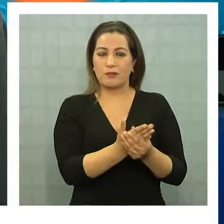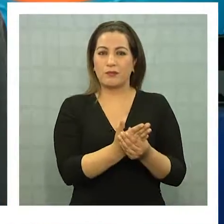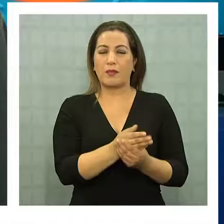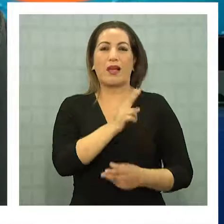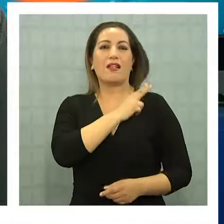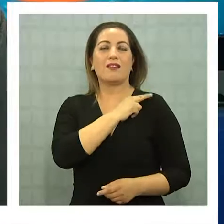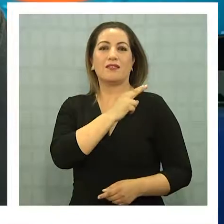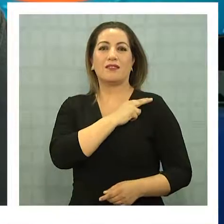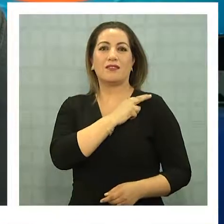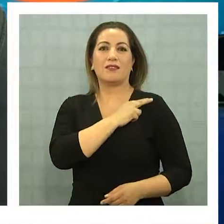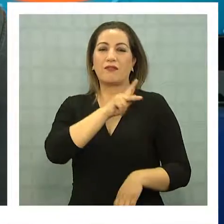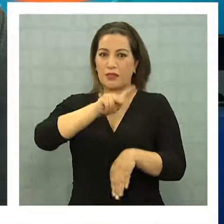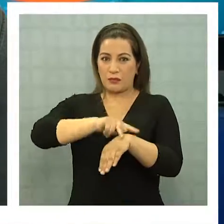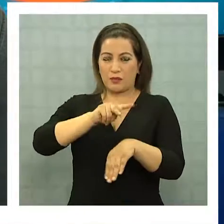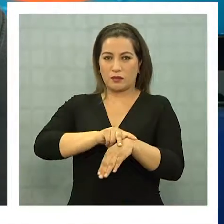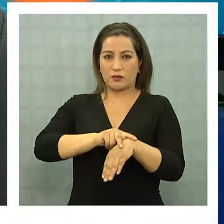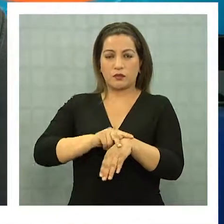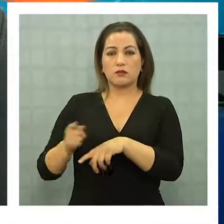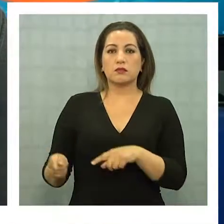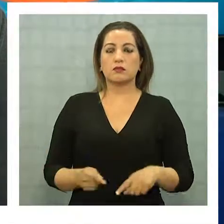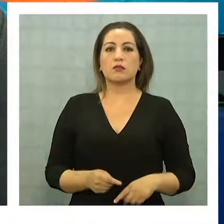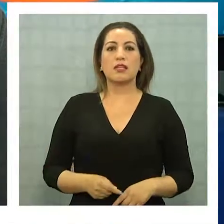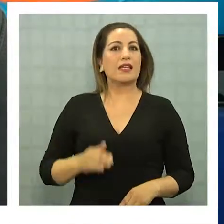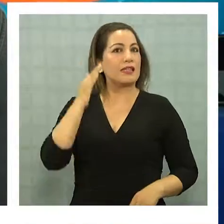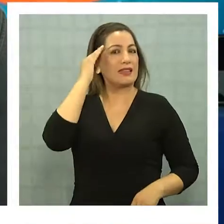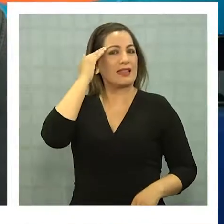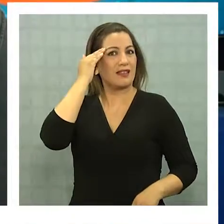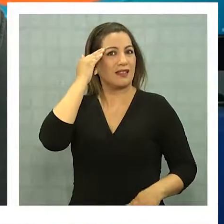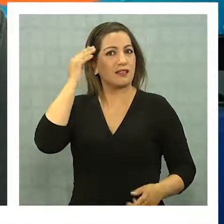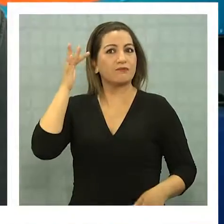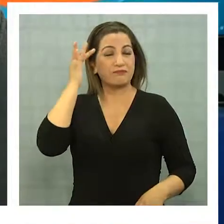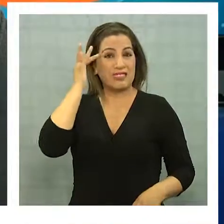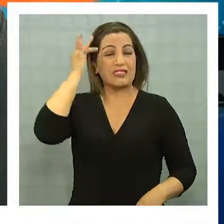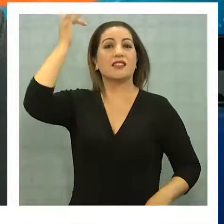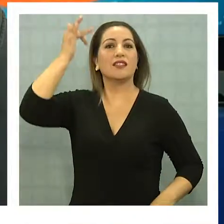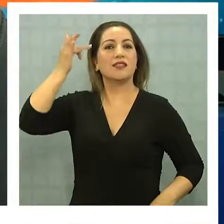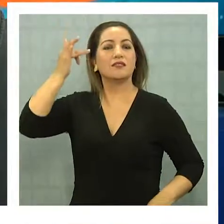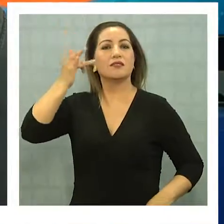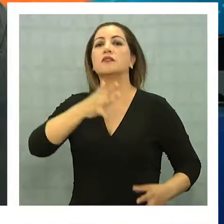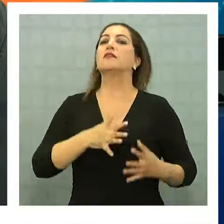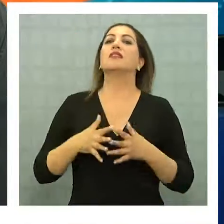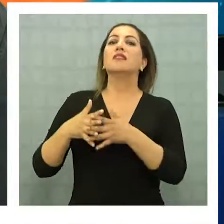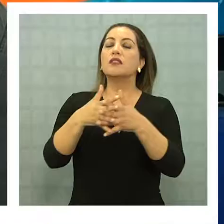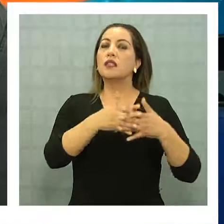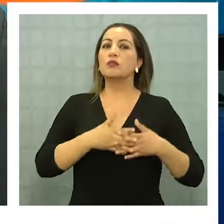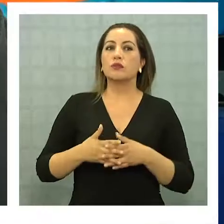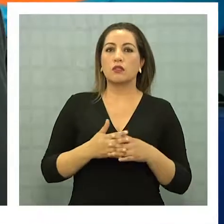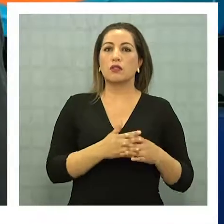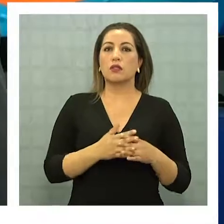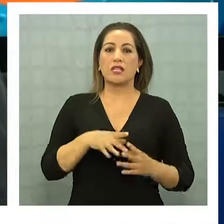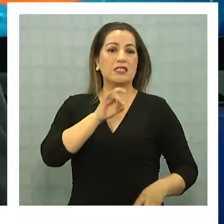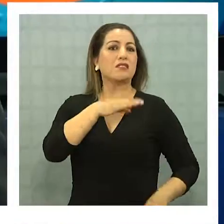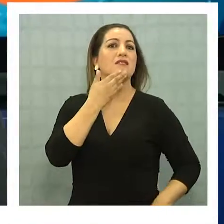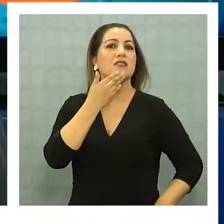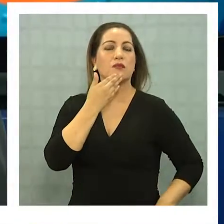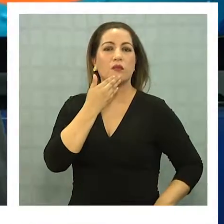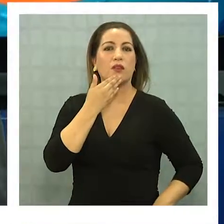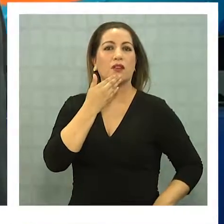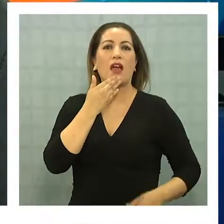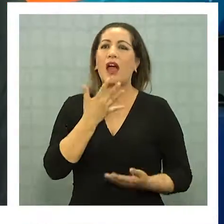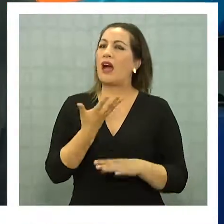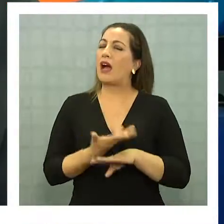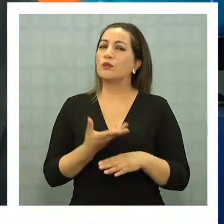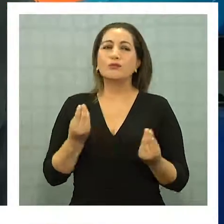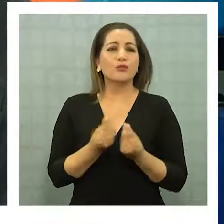Paraguay. Los propios servicios de inteligencia norteamericanos han desclasificado archivos. En el museo tenemos uno, o sea, es toda una línea de